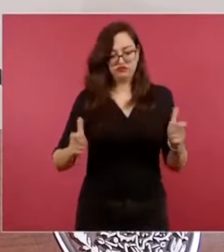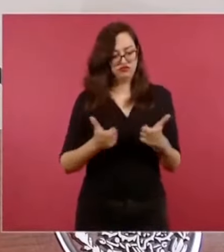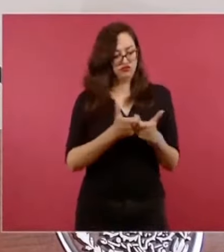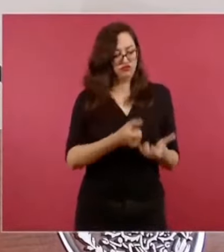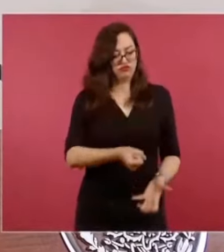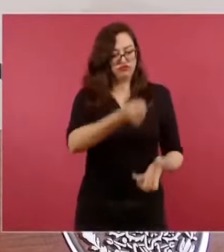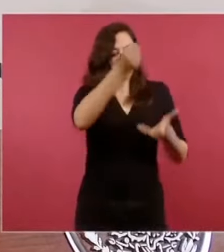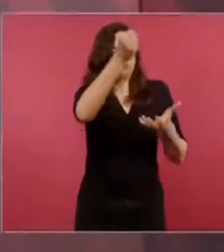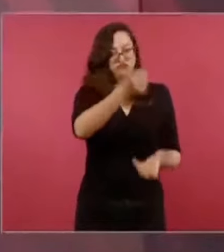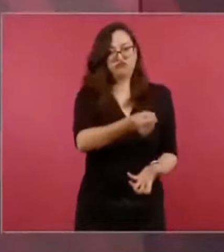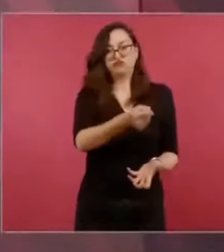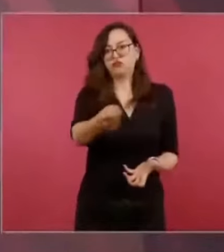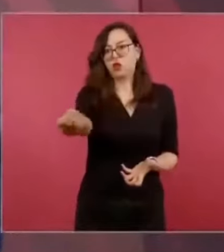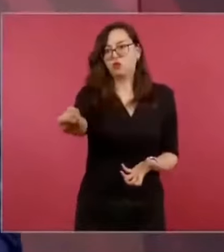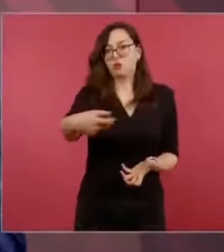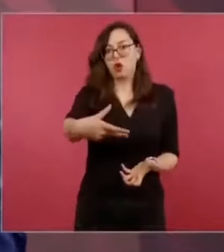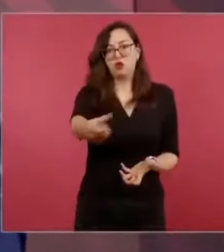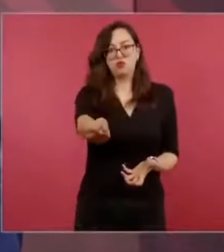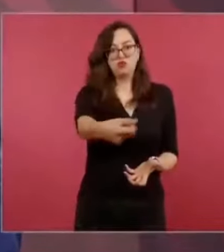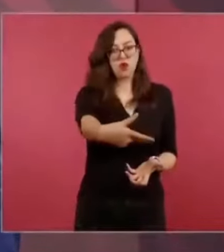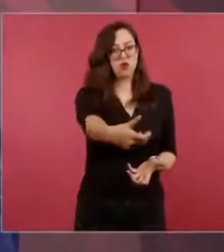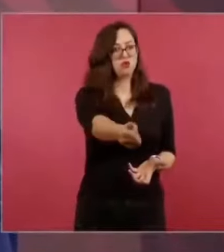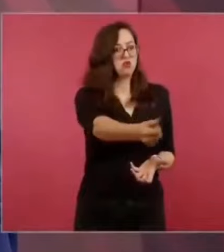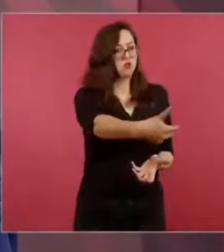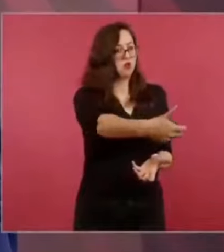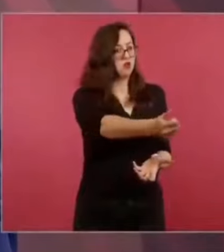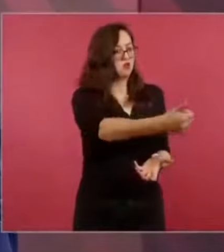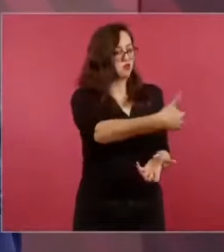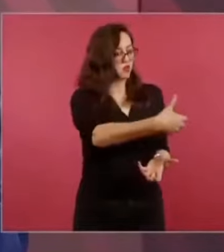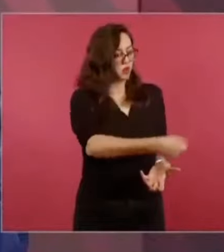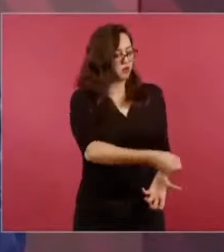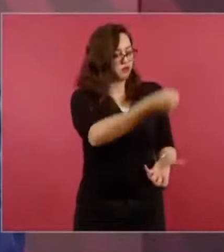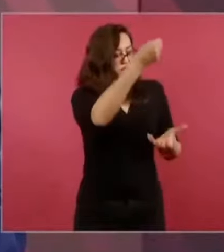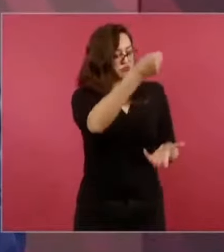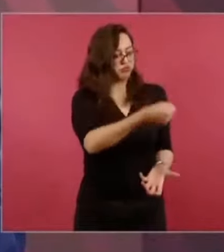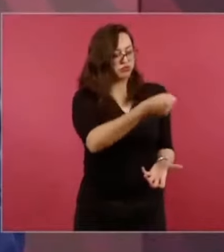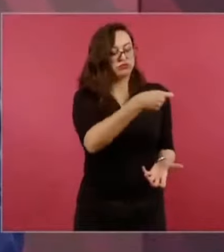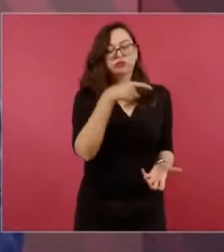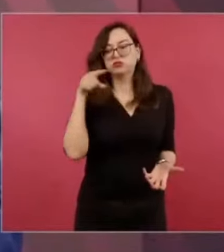establecido o sea es el remedio y el